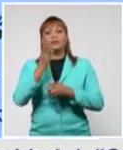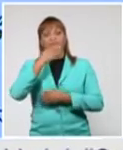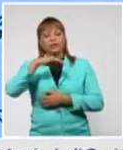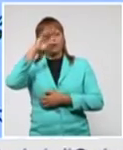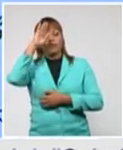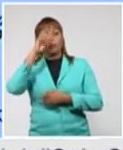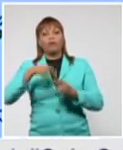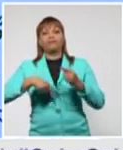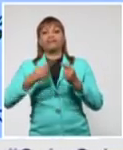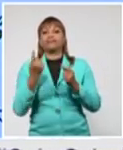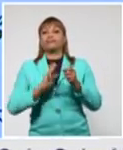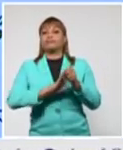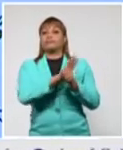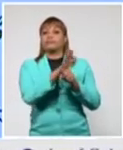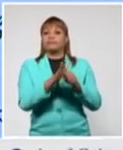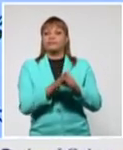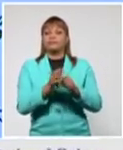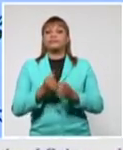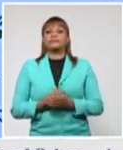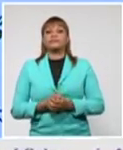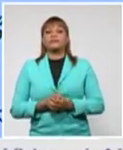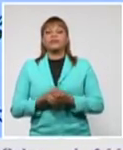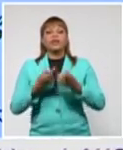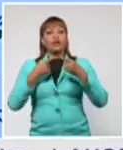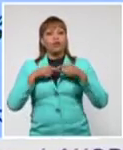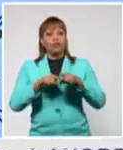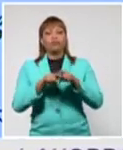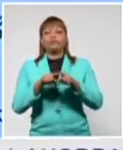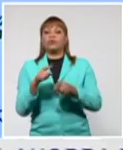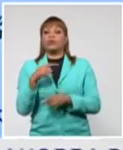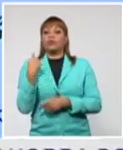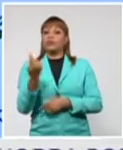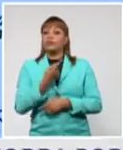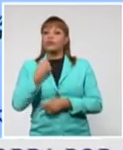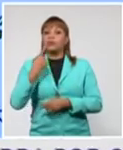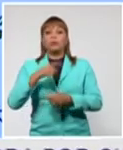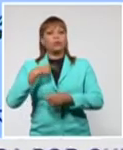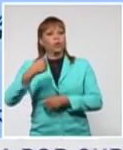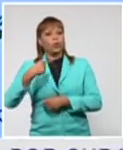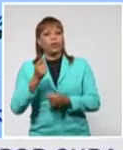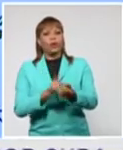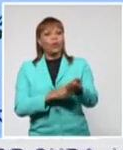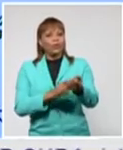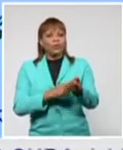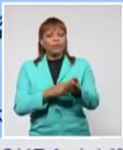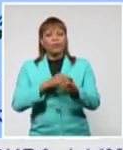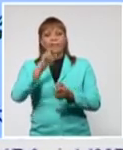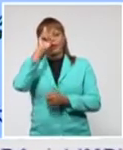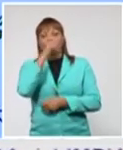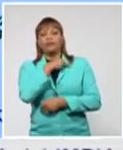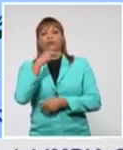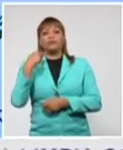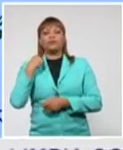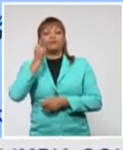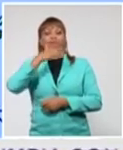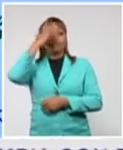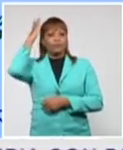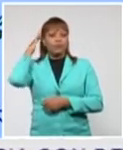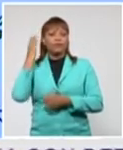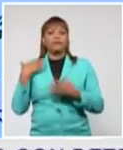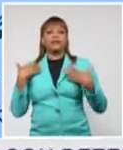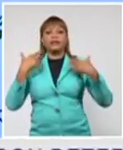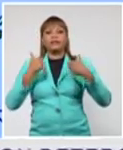a la COVID-19. Nos acompaña, como ya es habitual, el doctor Francisco Durán García, director nacional de Epidemiología del